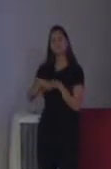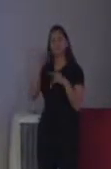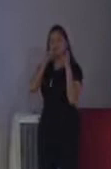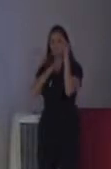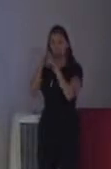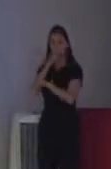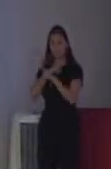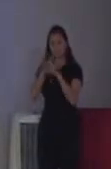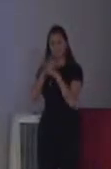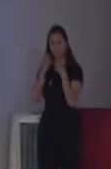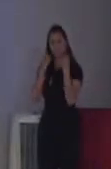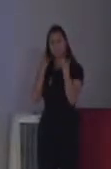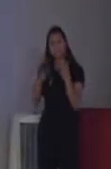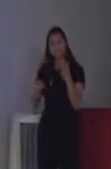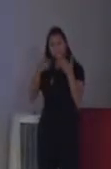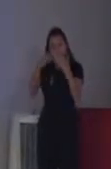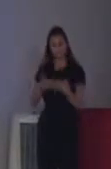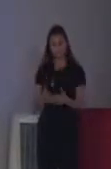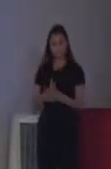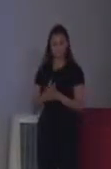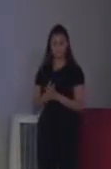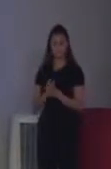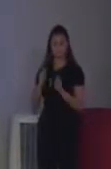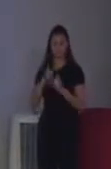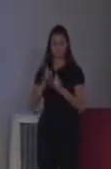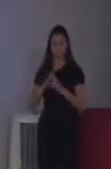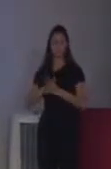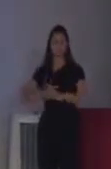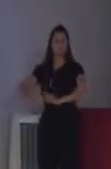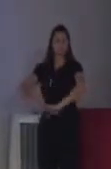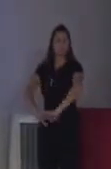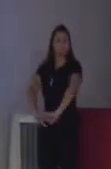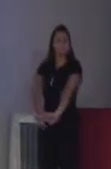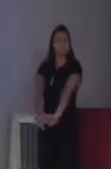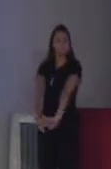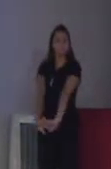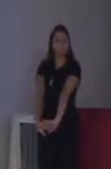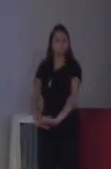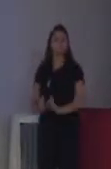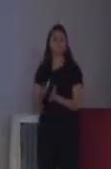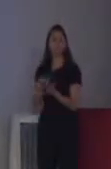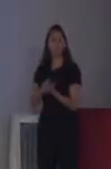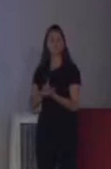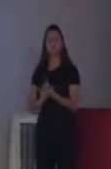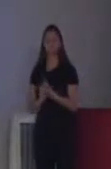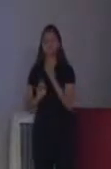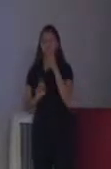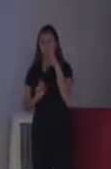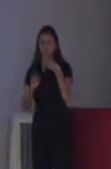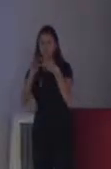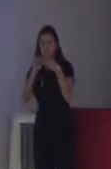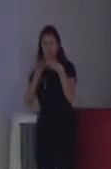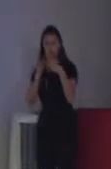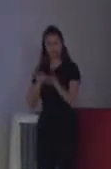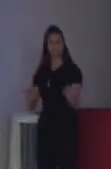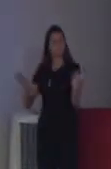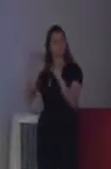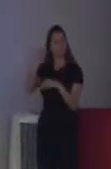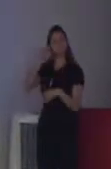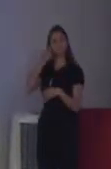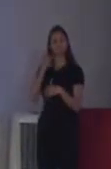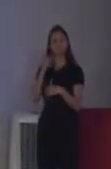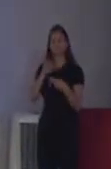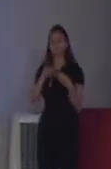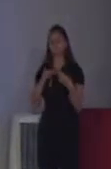para comprender lo que es la discapacidad. Entonces, digamos que habrían como dos elementos fundamentales. Uno es